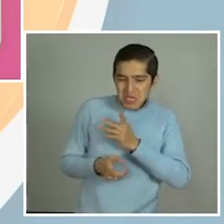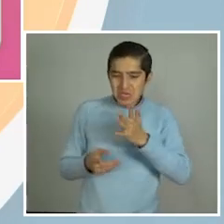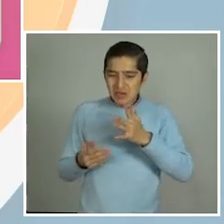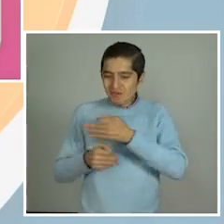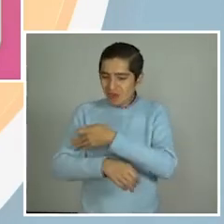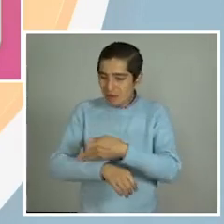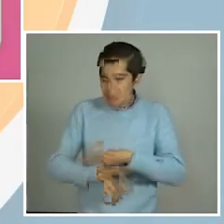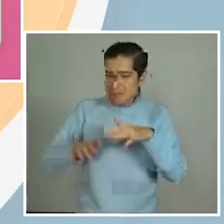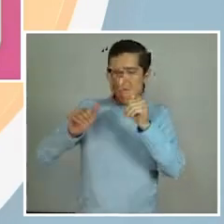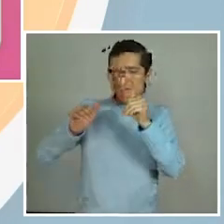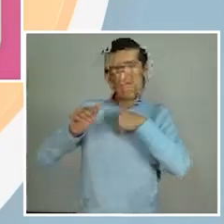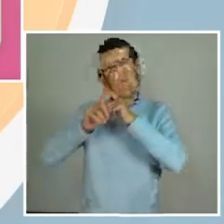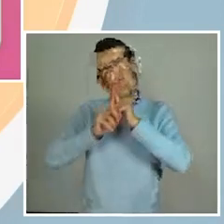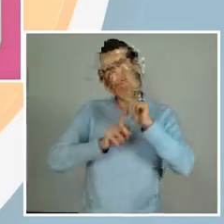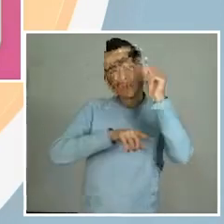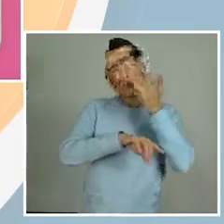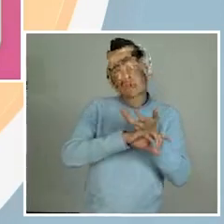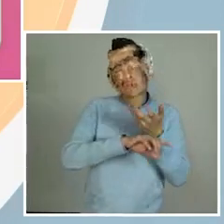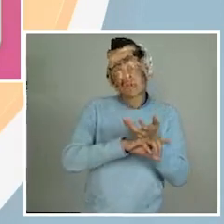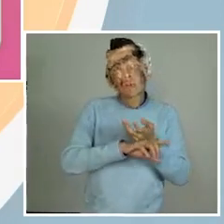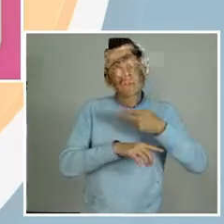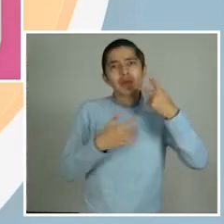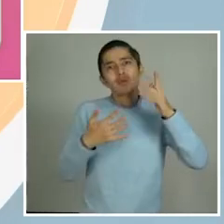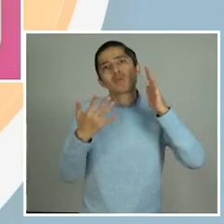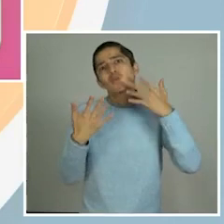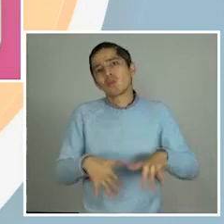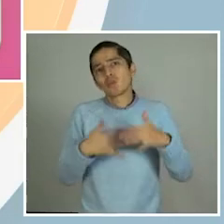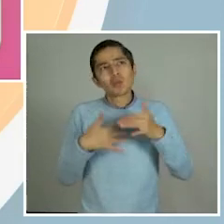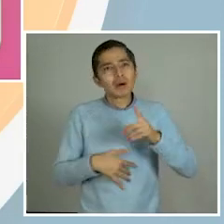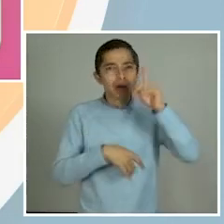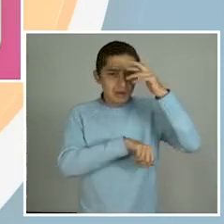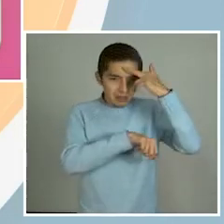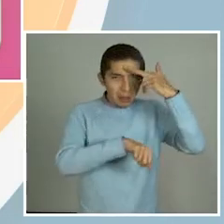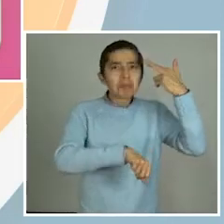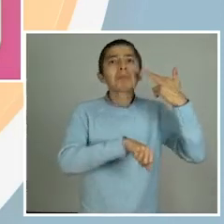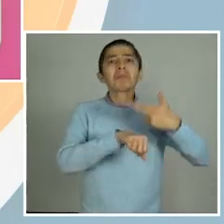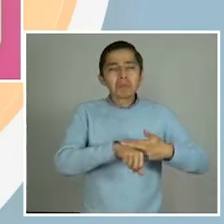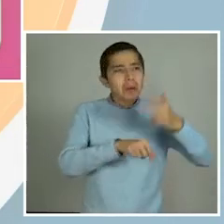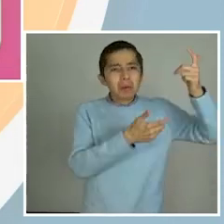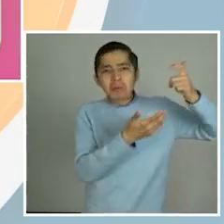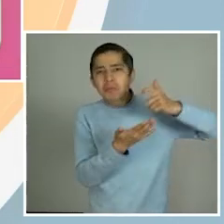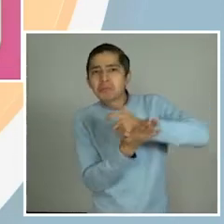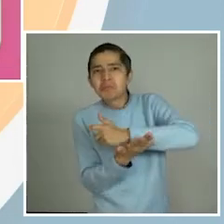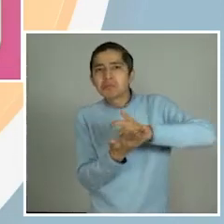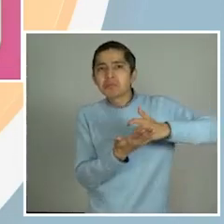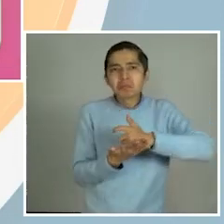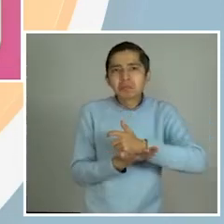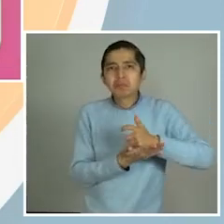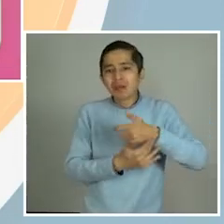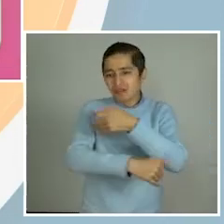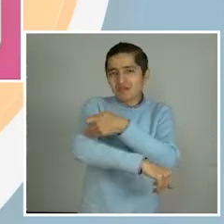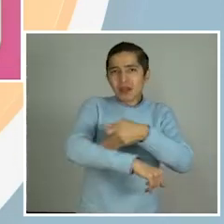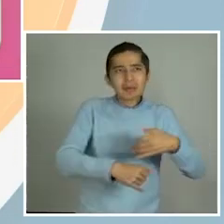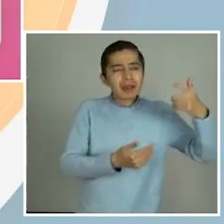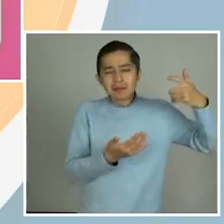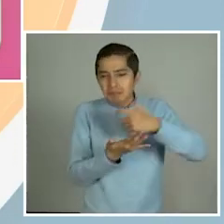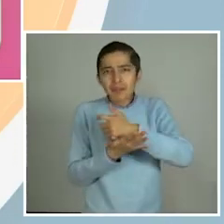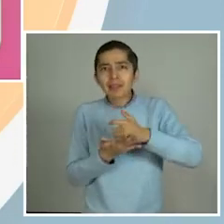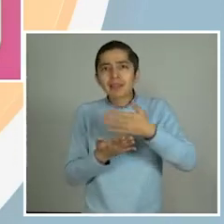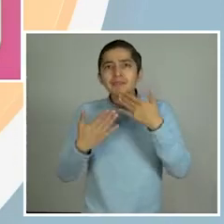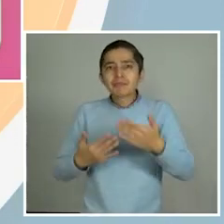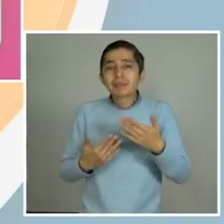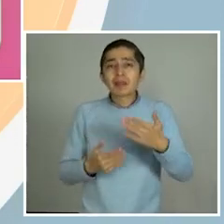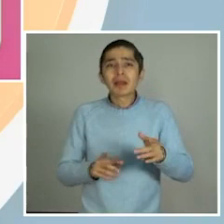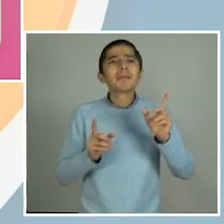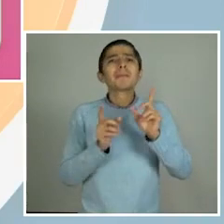muy generosos y muy responsables con sus parientes, sus familiares. Y no solamente con sus